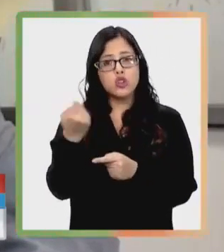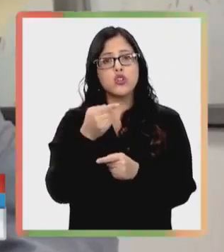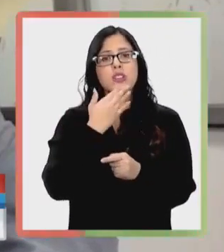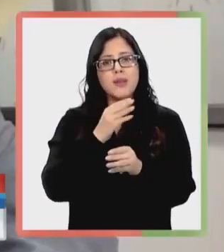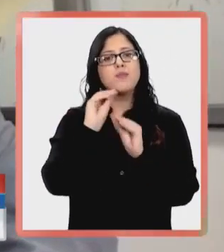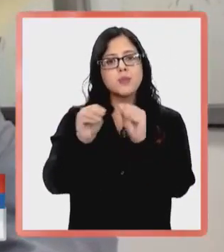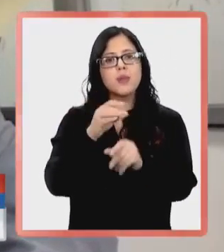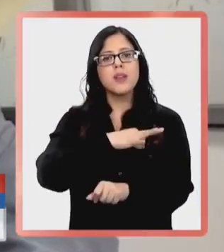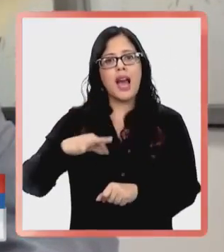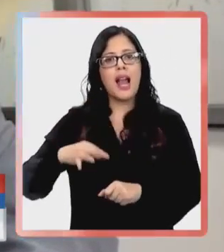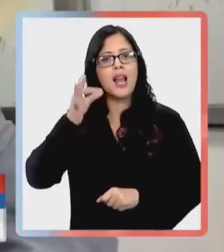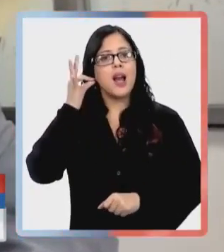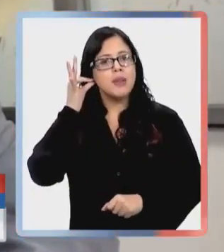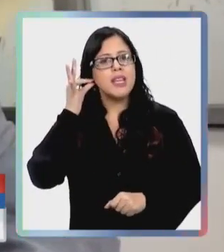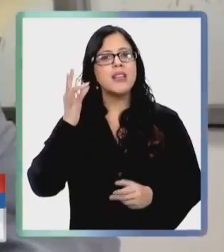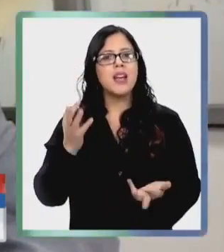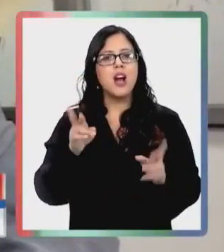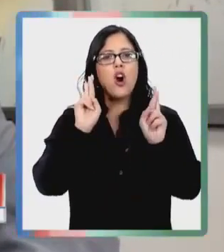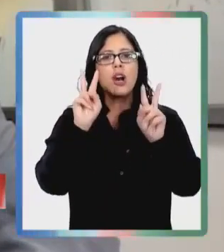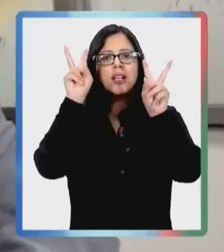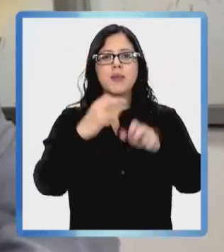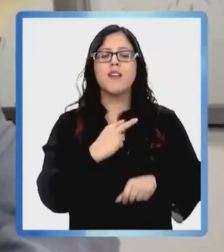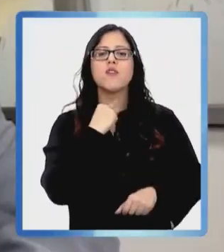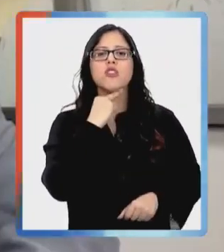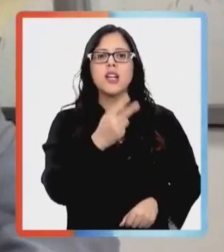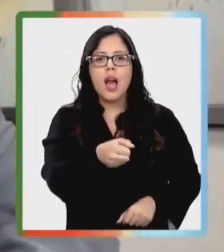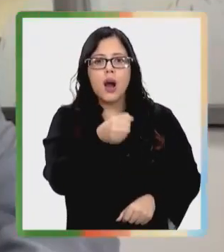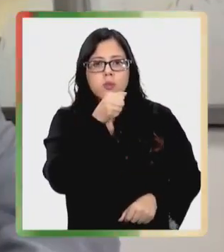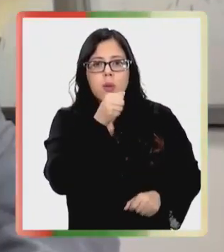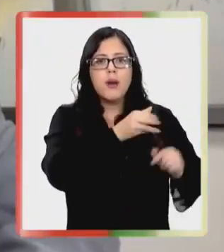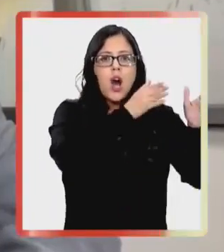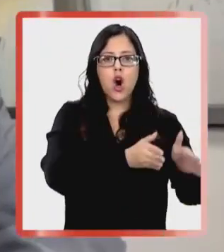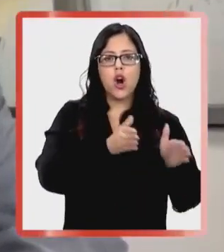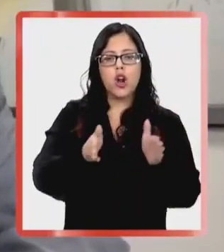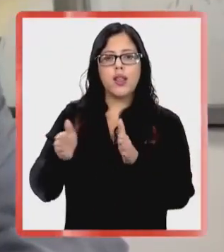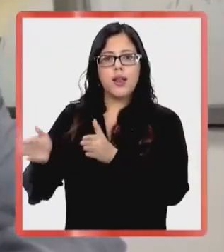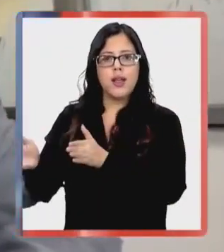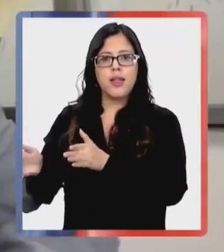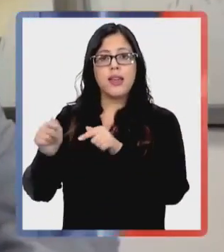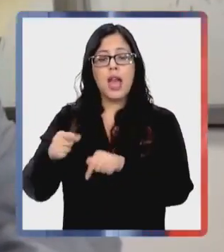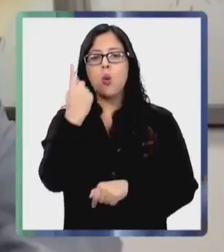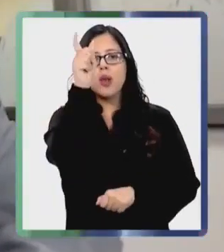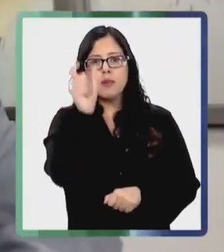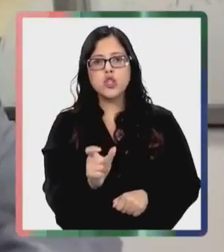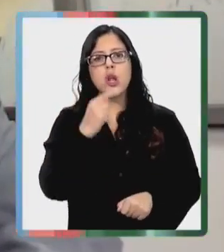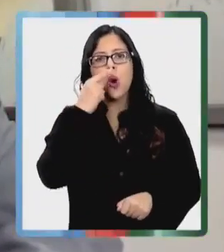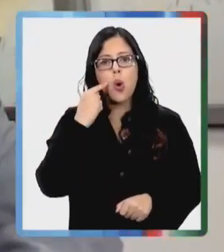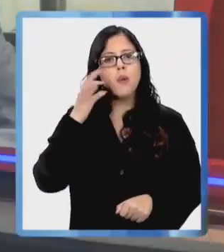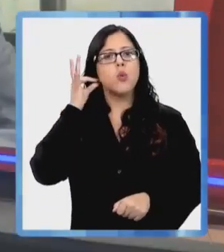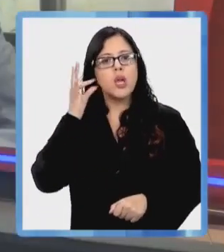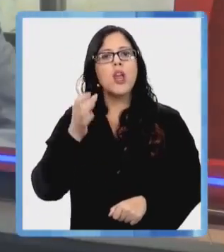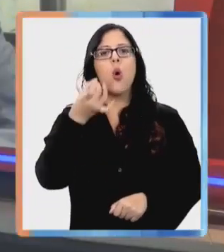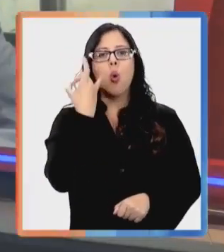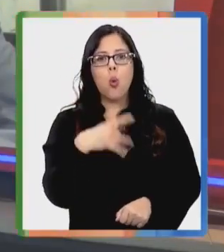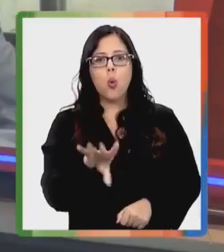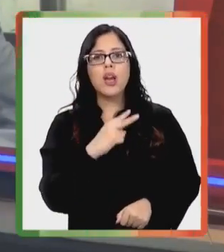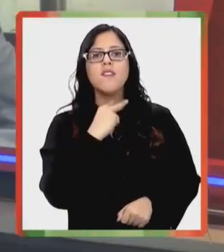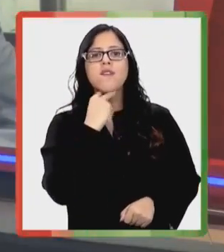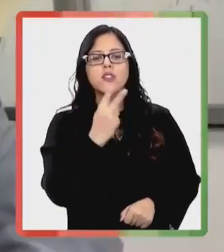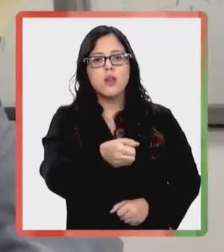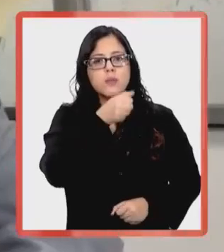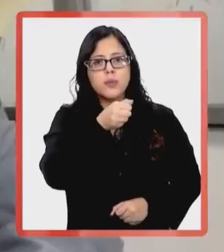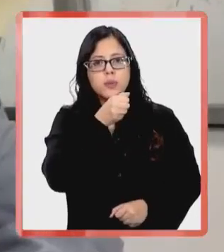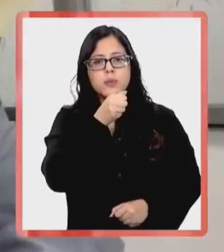recomendaciones que le hicimos a la ministra, que ojalá las vocerías sean más ordenadas, que haya un vocero o una vocera